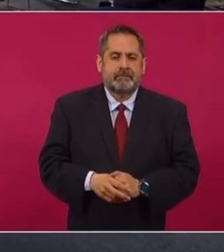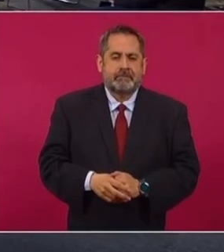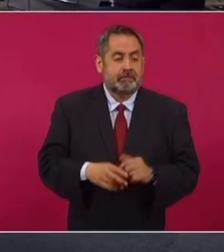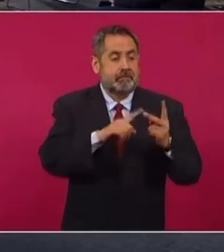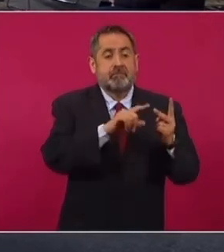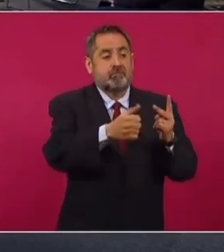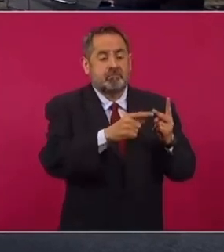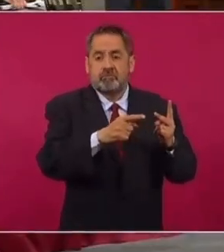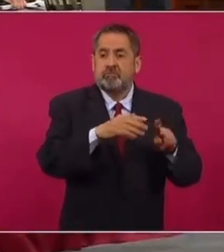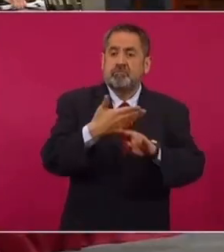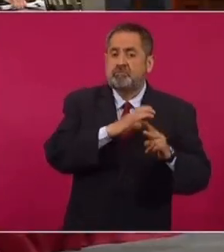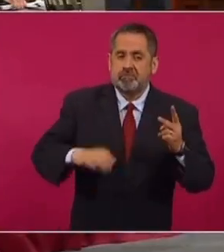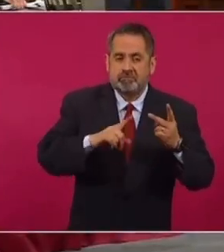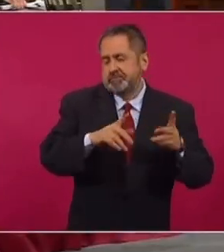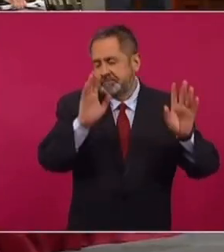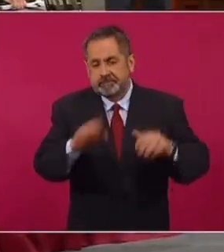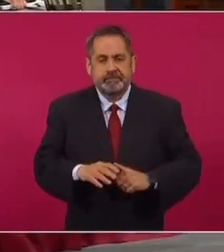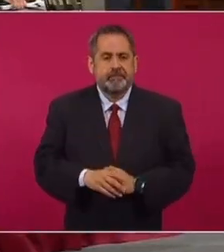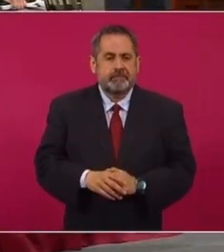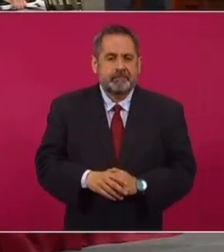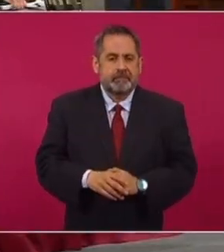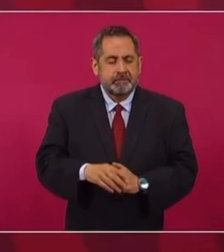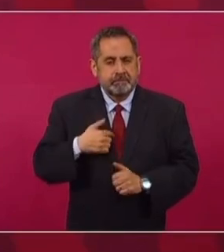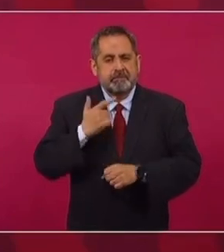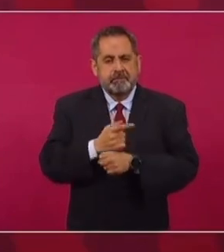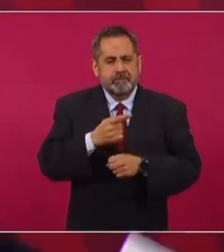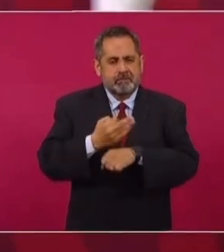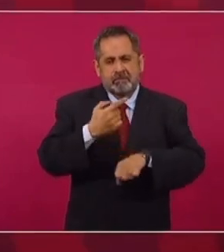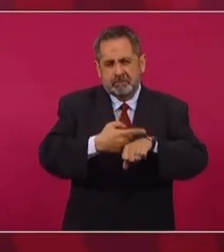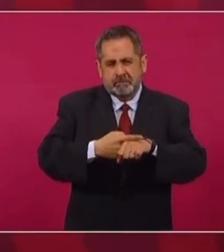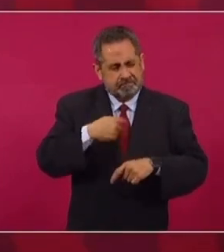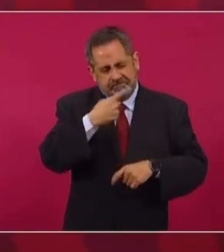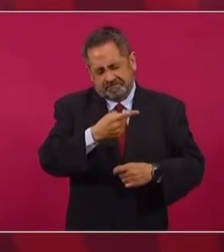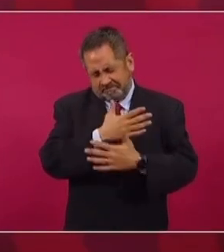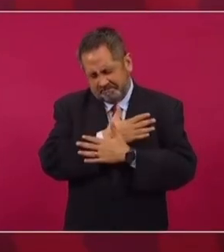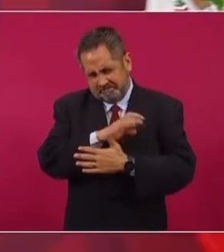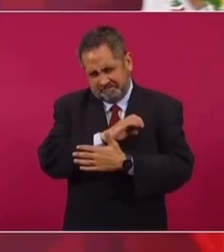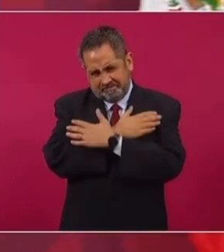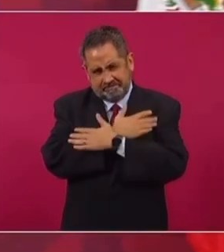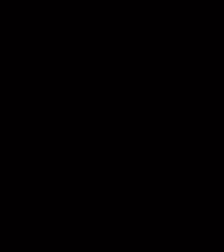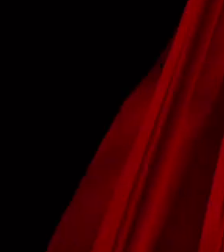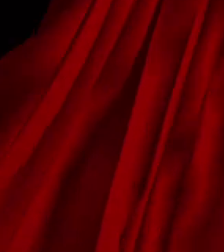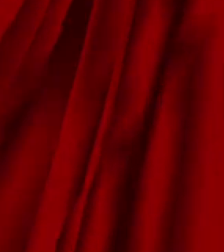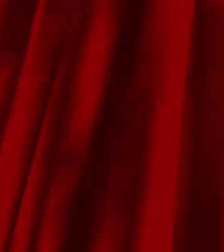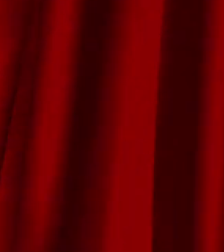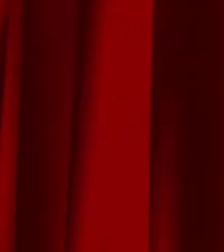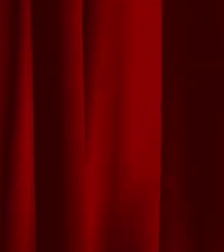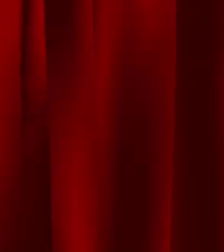Y contra otras candidatas. Me enteré de que está enferma y le deseo así, que se mejore.